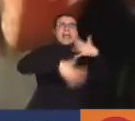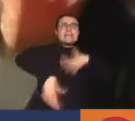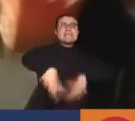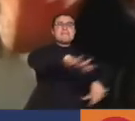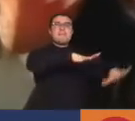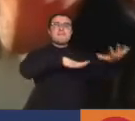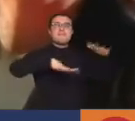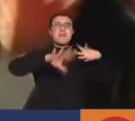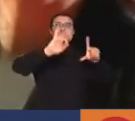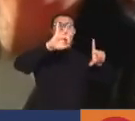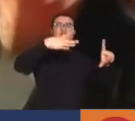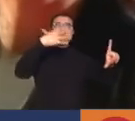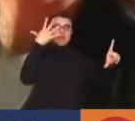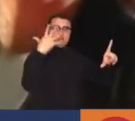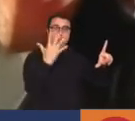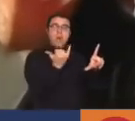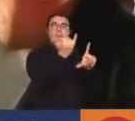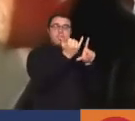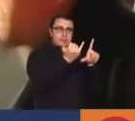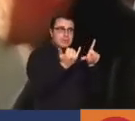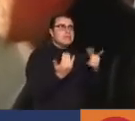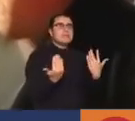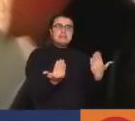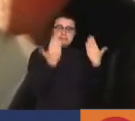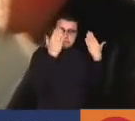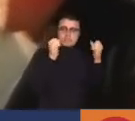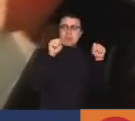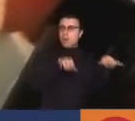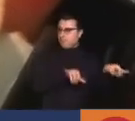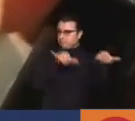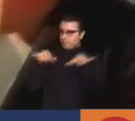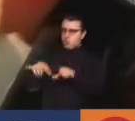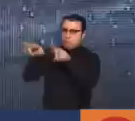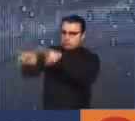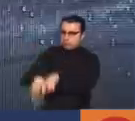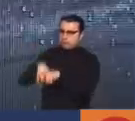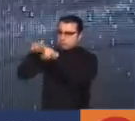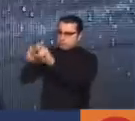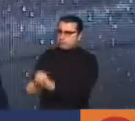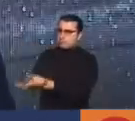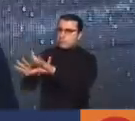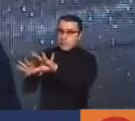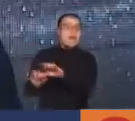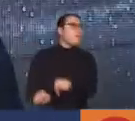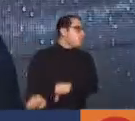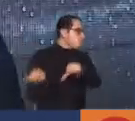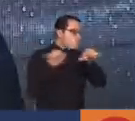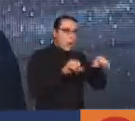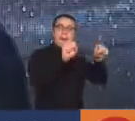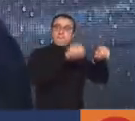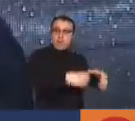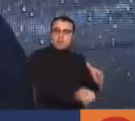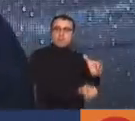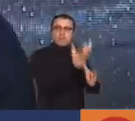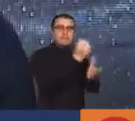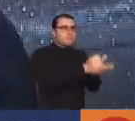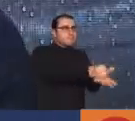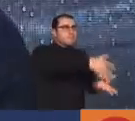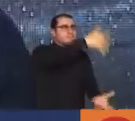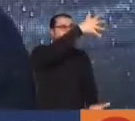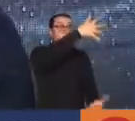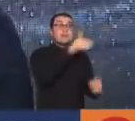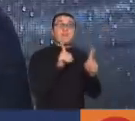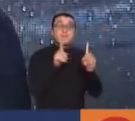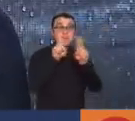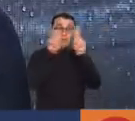virtual, genera lo mismo que la tierra fértil, se puede generar riqueza, pero si la